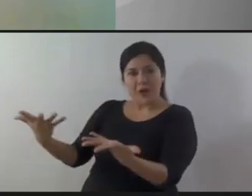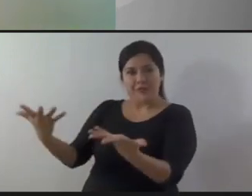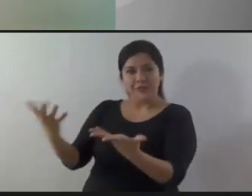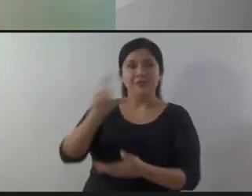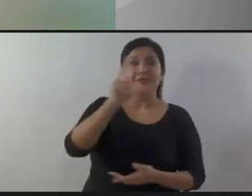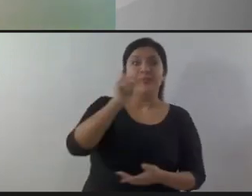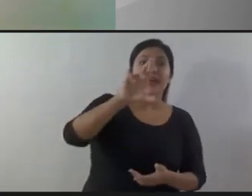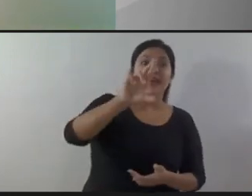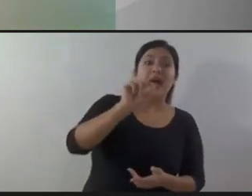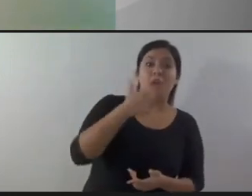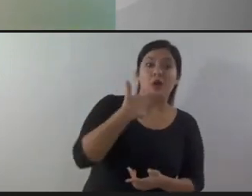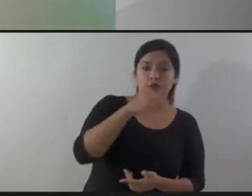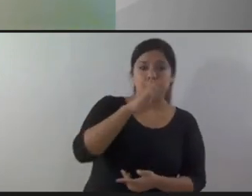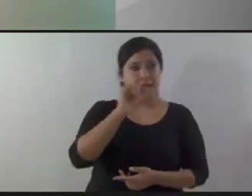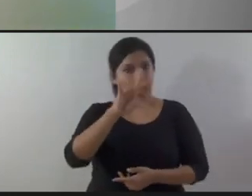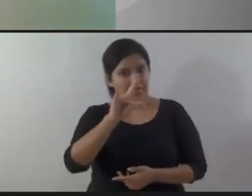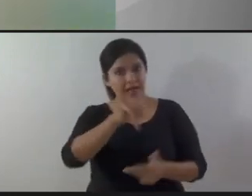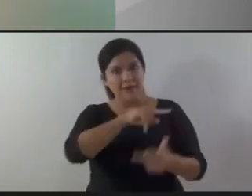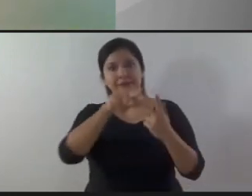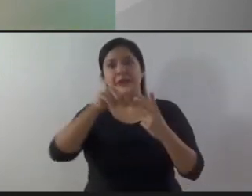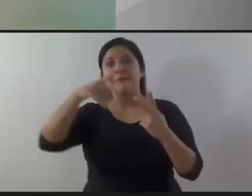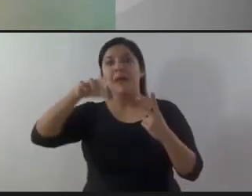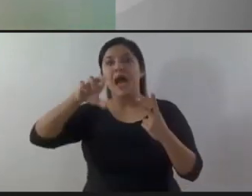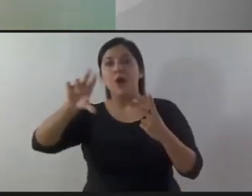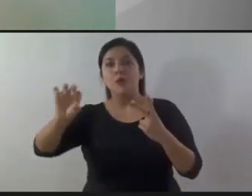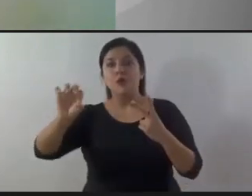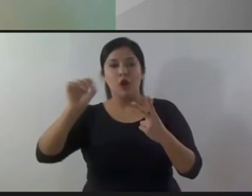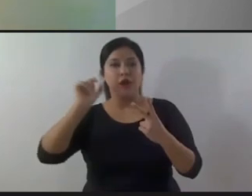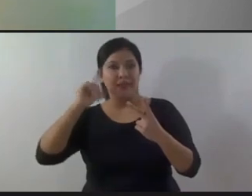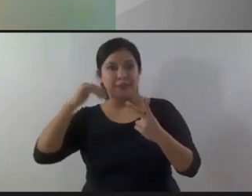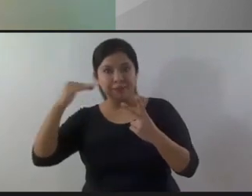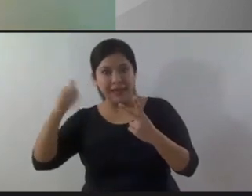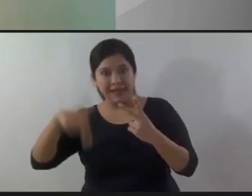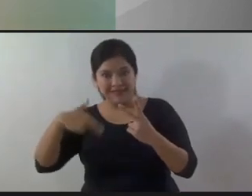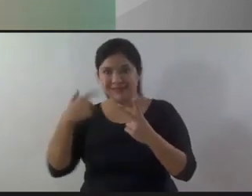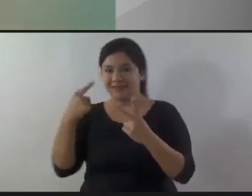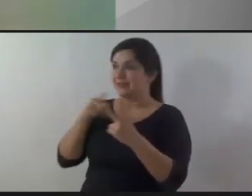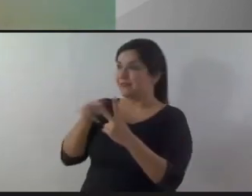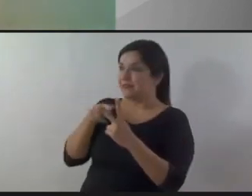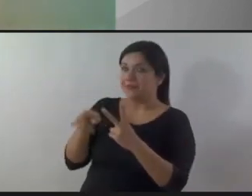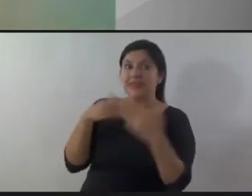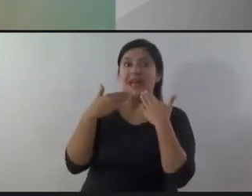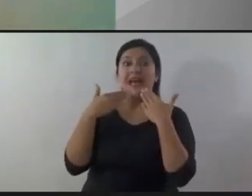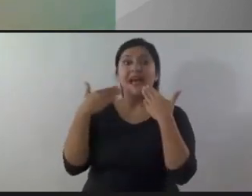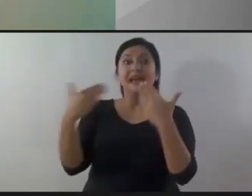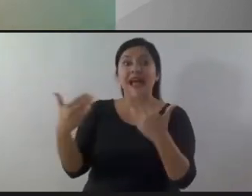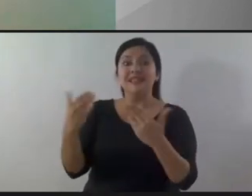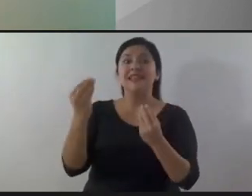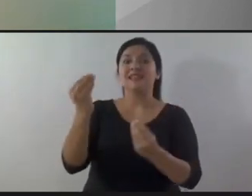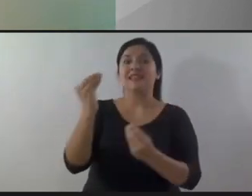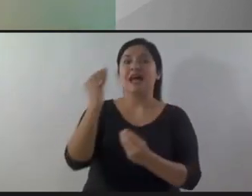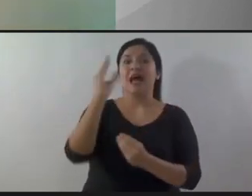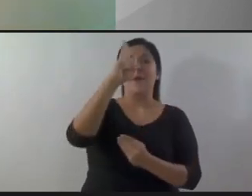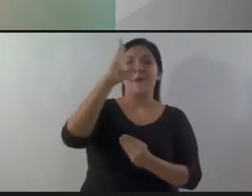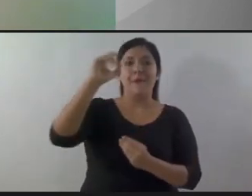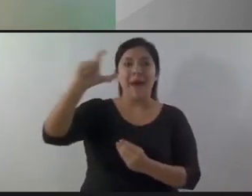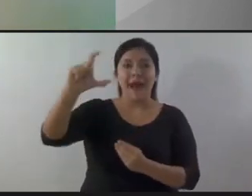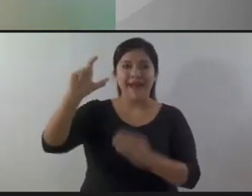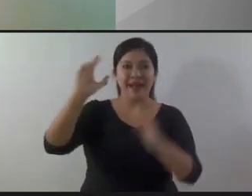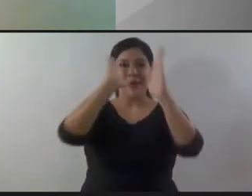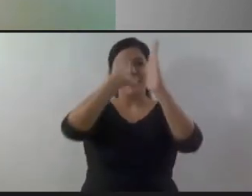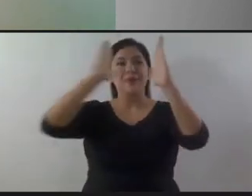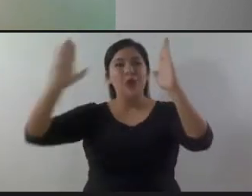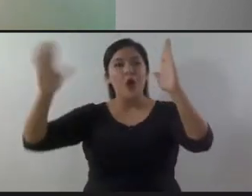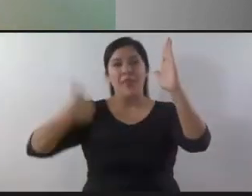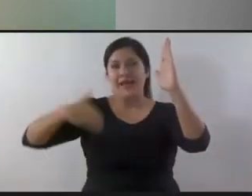Carlos Prada y Mauro Cabral Grispa, muchísimas gracias. Reiteramos nuestro agradecimiento a la BAC, Biblioteca Argentina para Ciegos, que